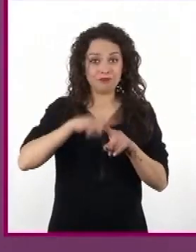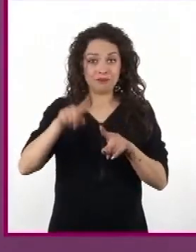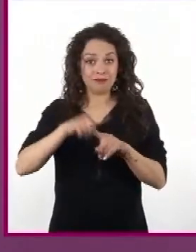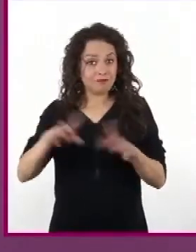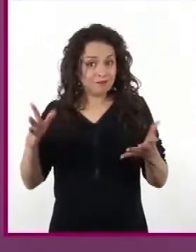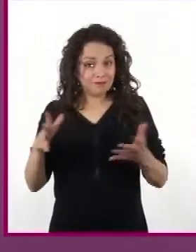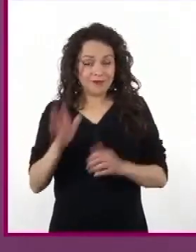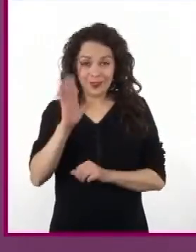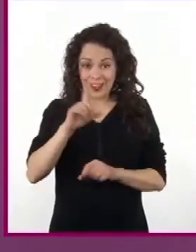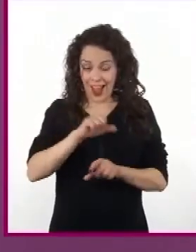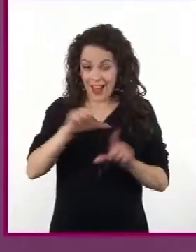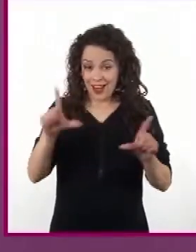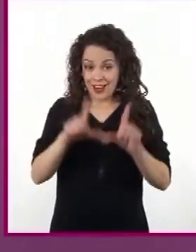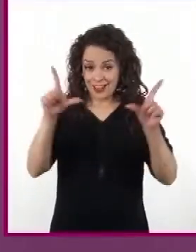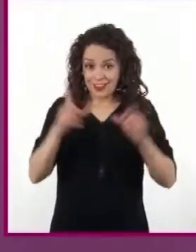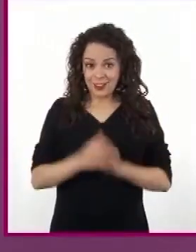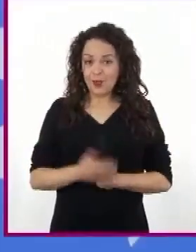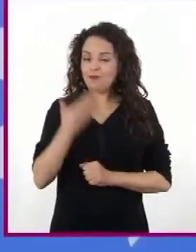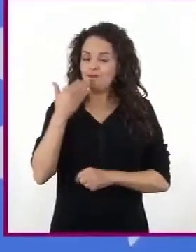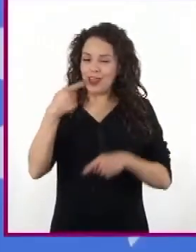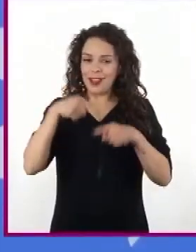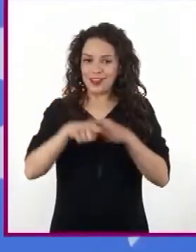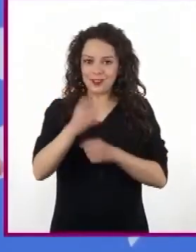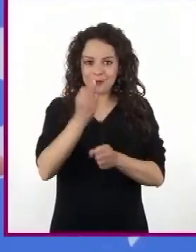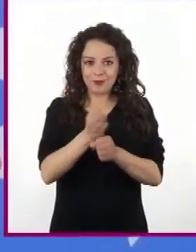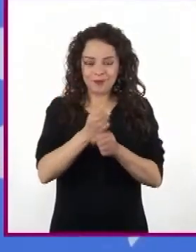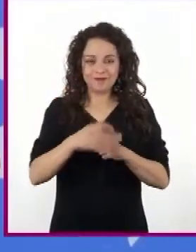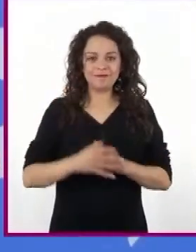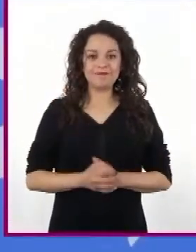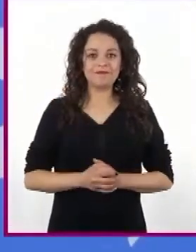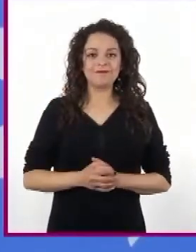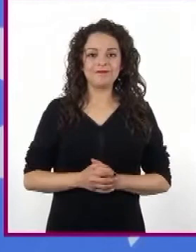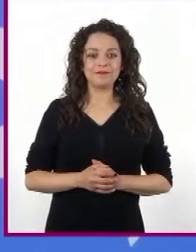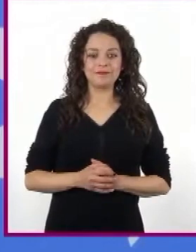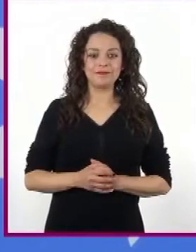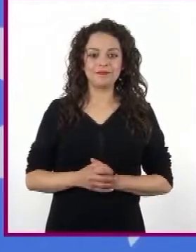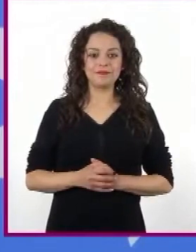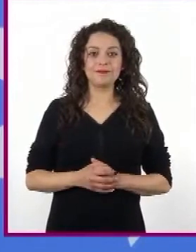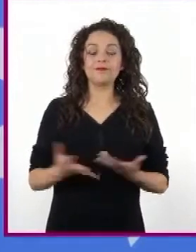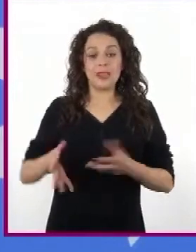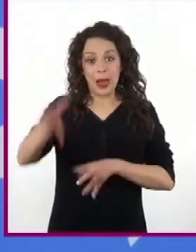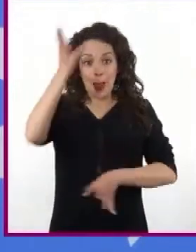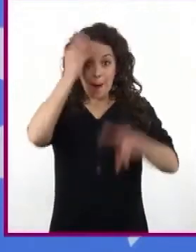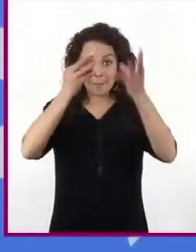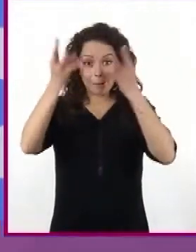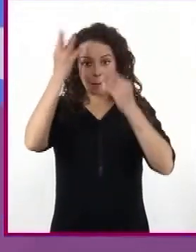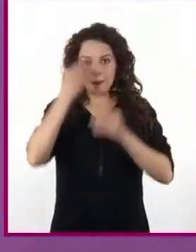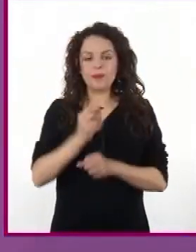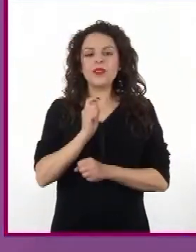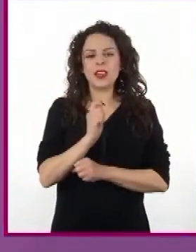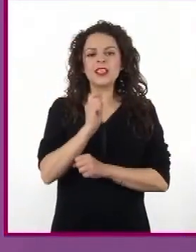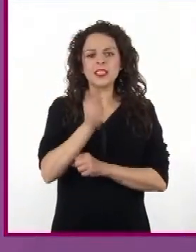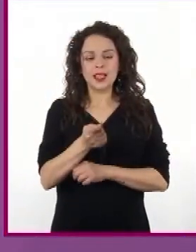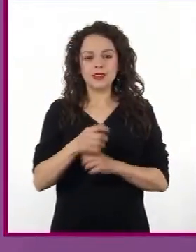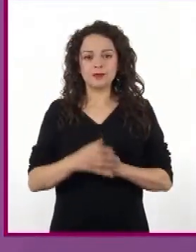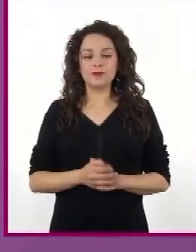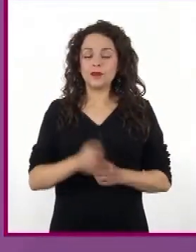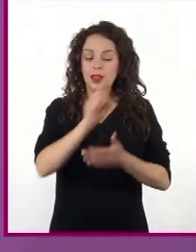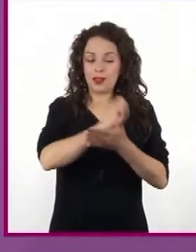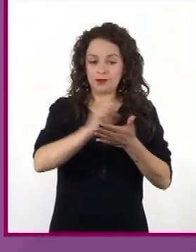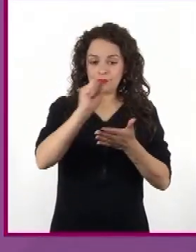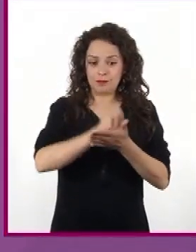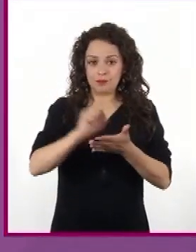listos? Pues bien, iniciemos. En esta sesión, nuestro aprendizaje esperado es escribe un